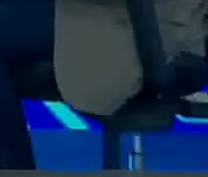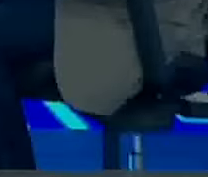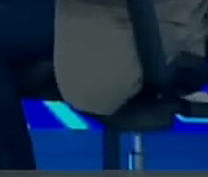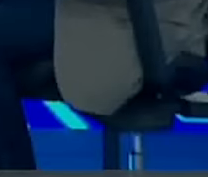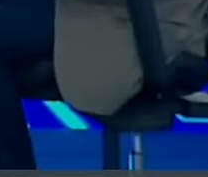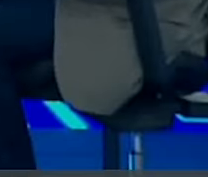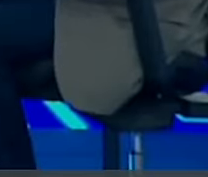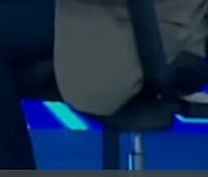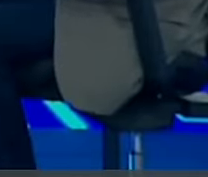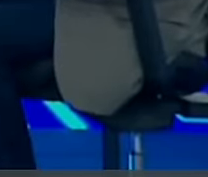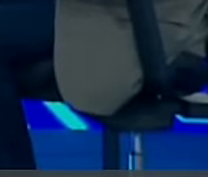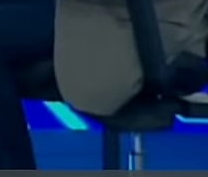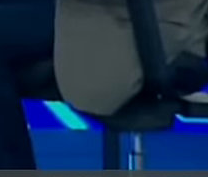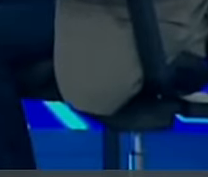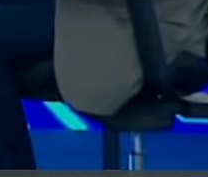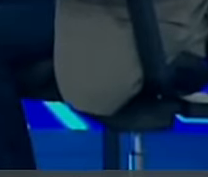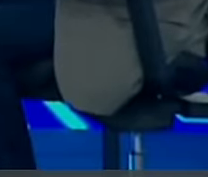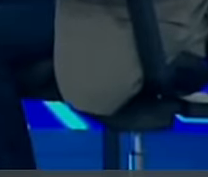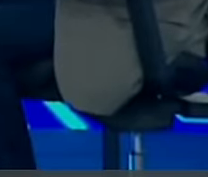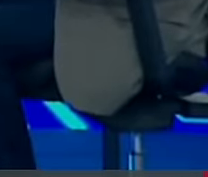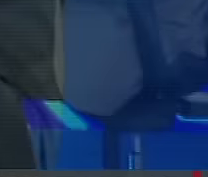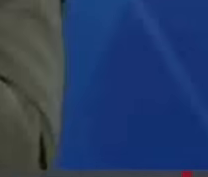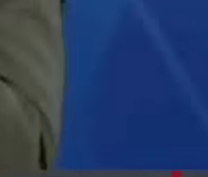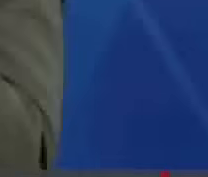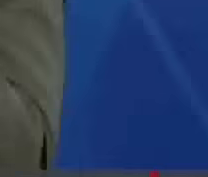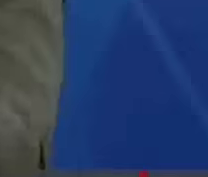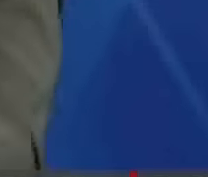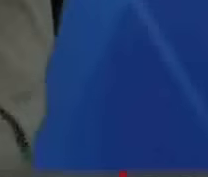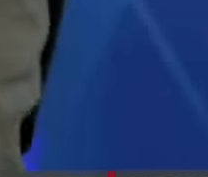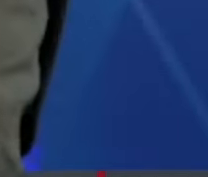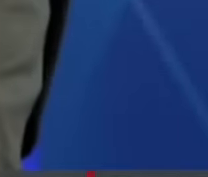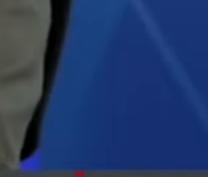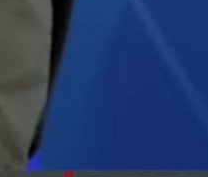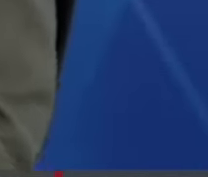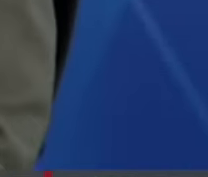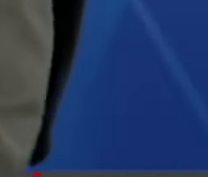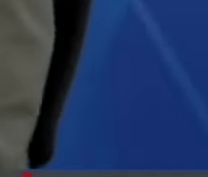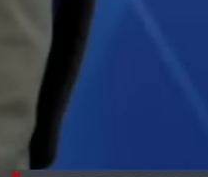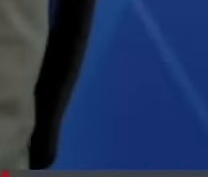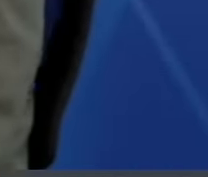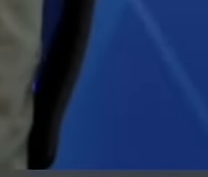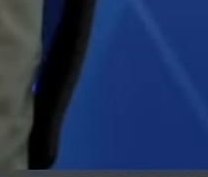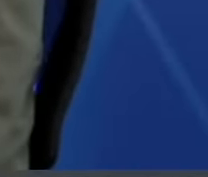por 300 ciudades y pueblos. Yo le decía al pueblo, Diosdado,